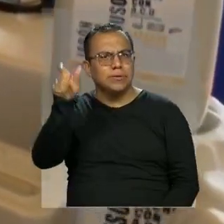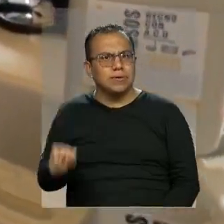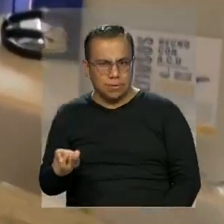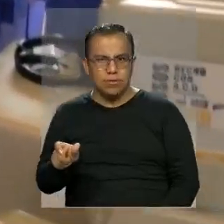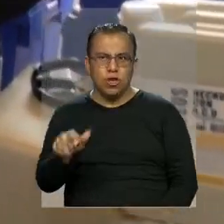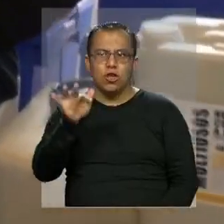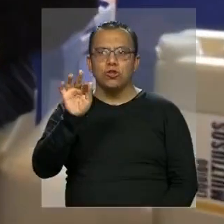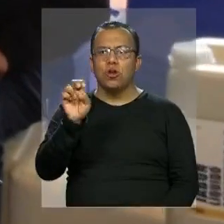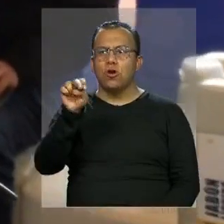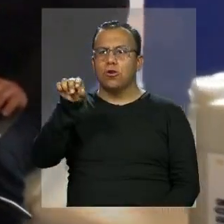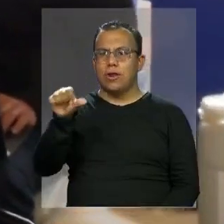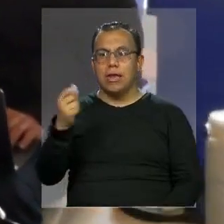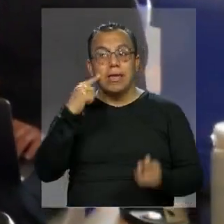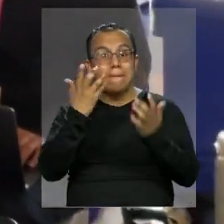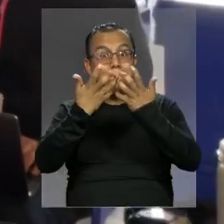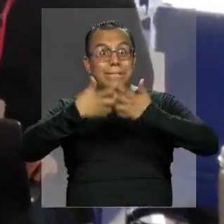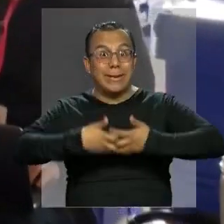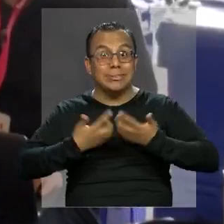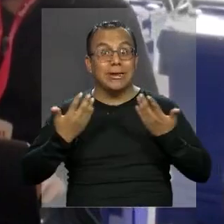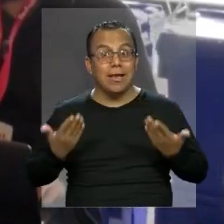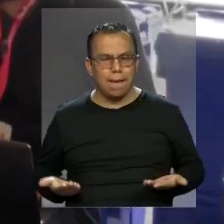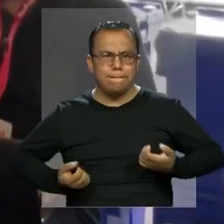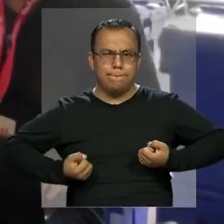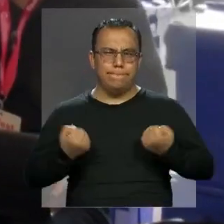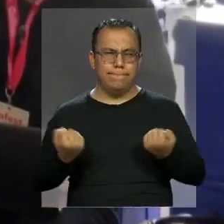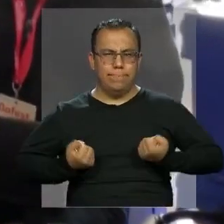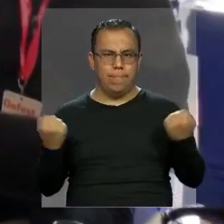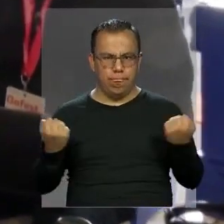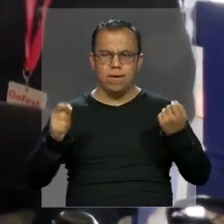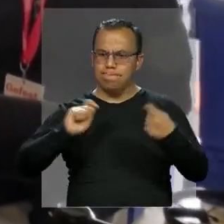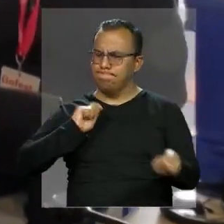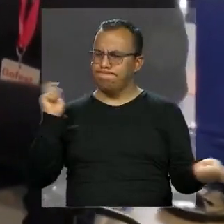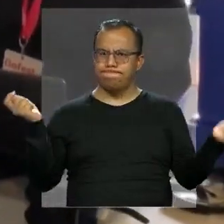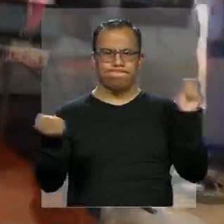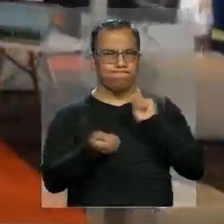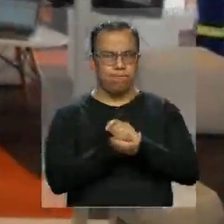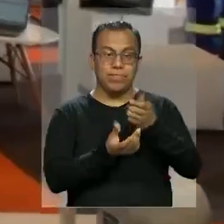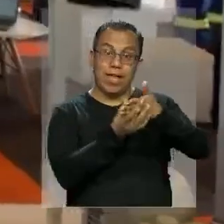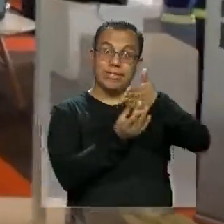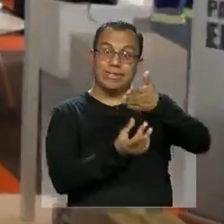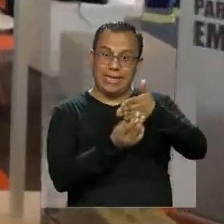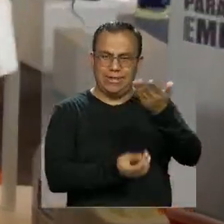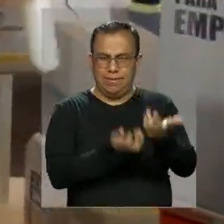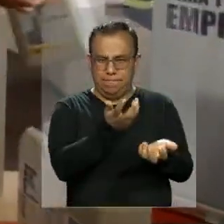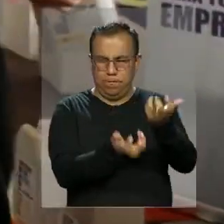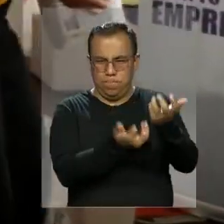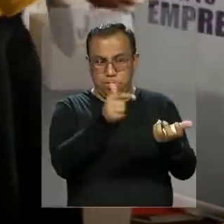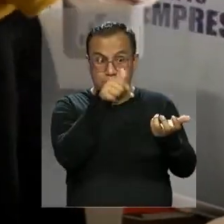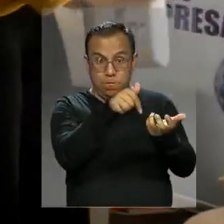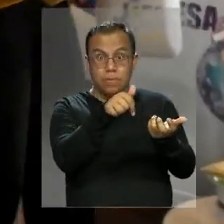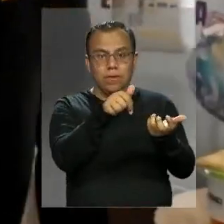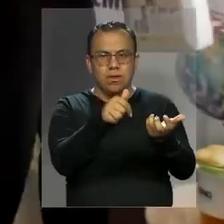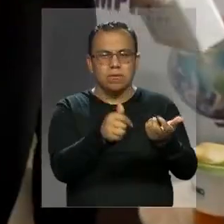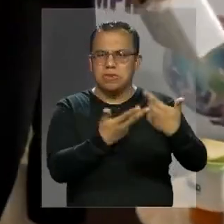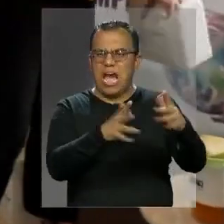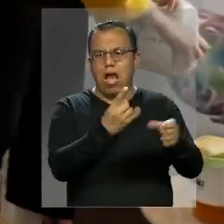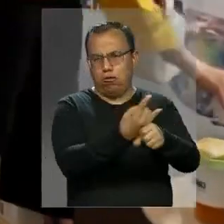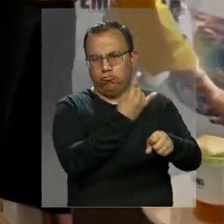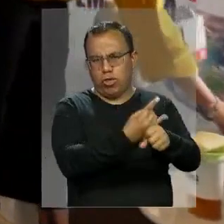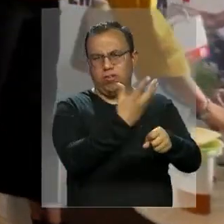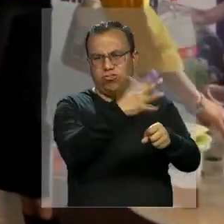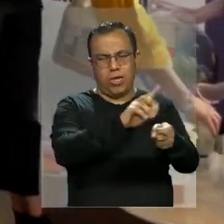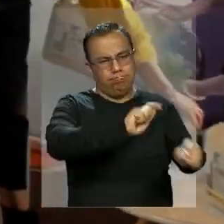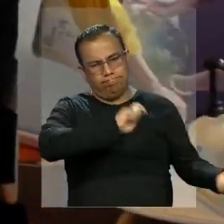Torna, una empresa, un emprendimiento de bogotanos que transforma el aceite de cocina quemado,